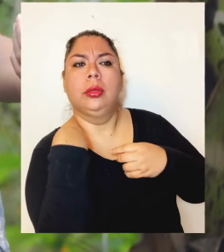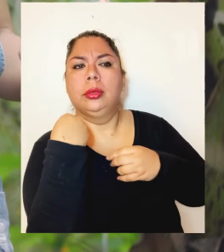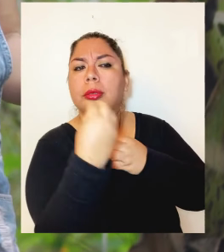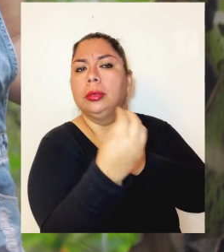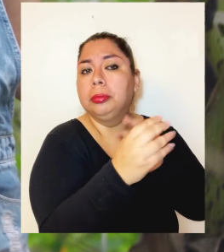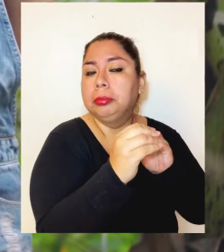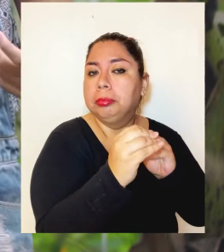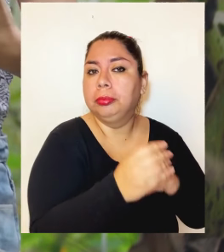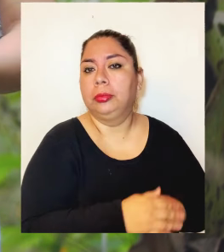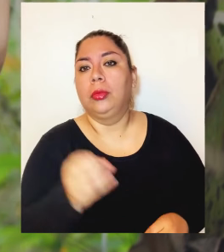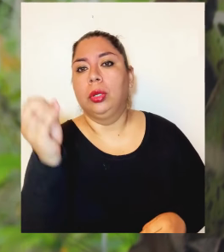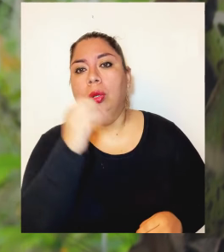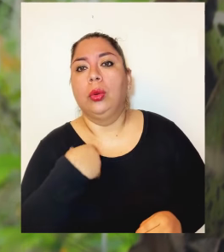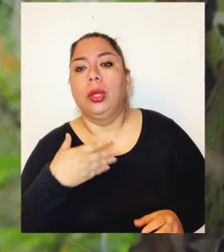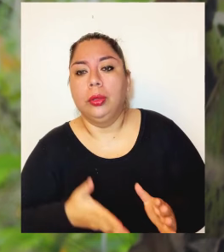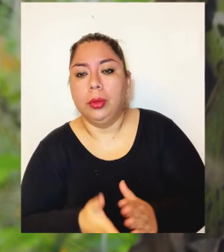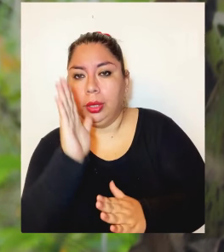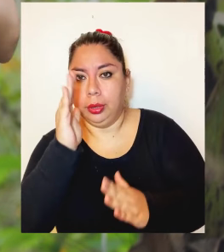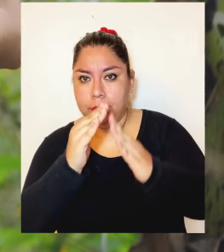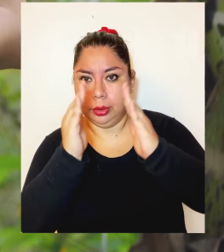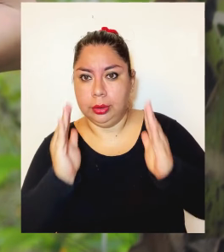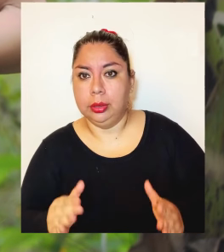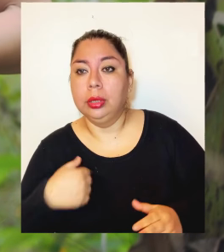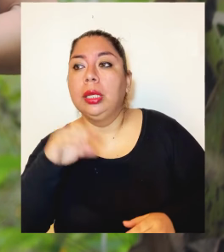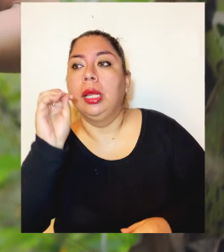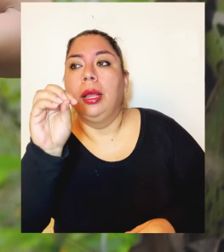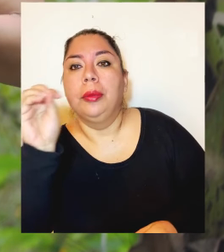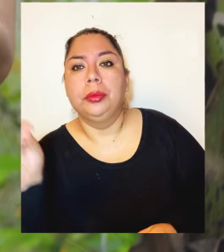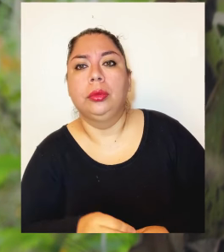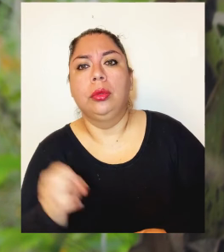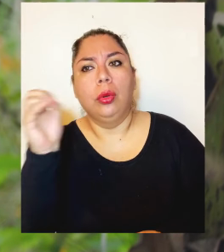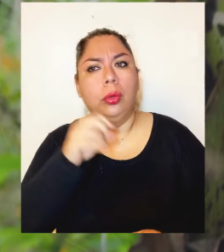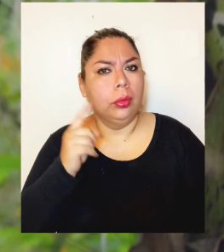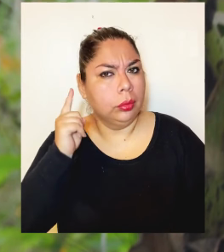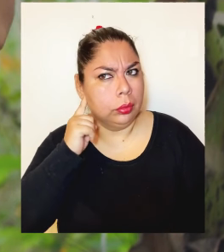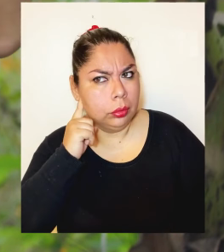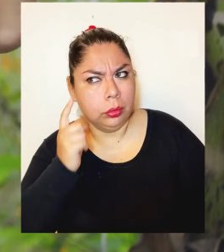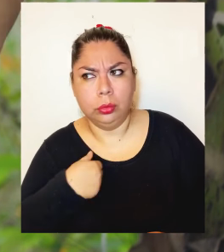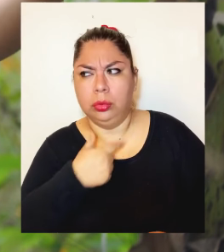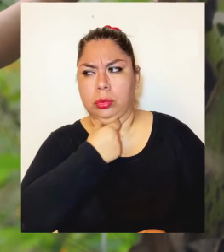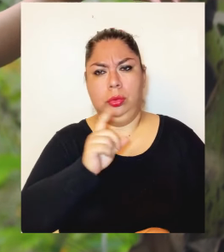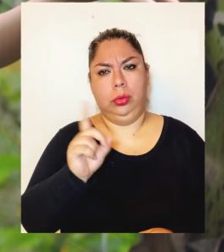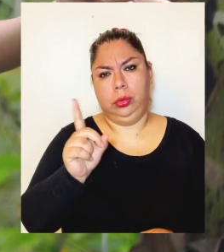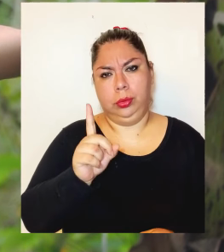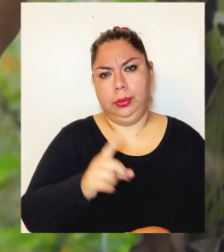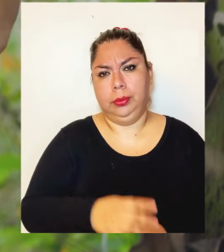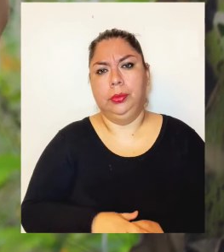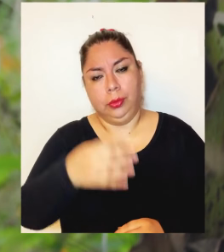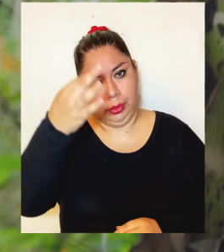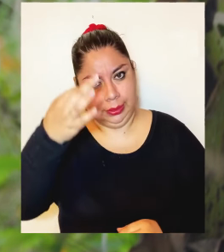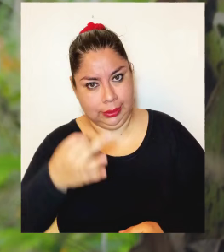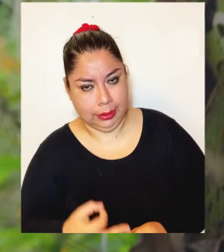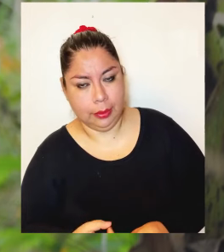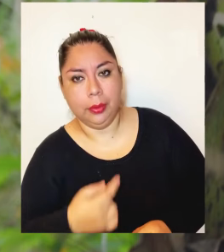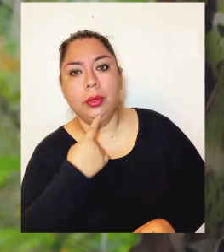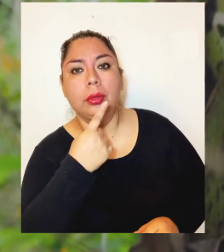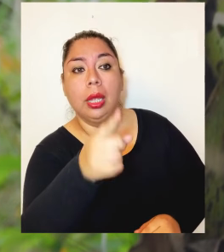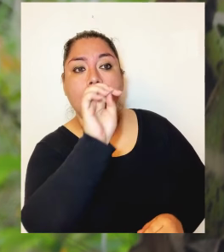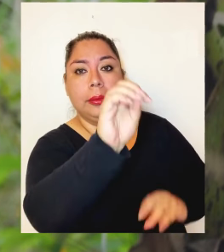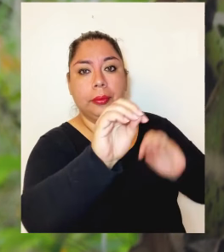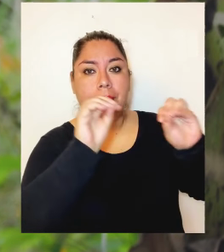nos acercan, o cuando van a nuestra casa sin aviso, o cuando escuchamos algo que no nos guste. Siempre